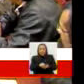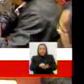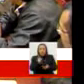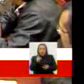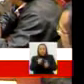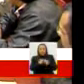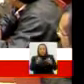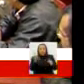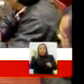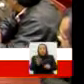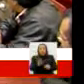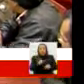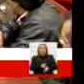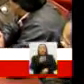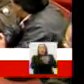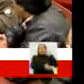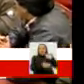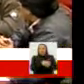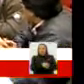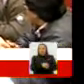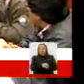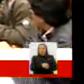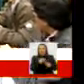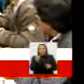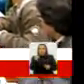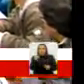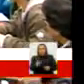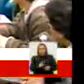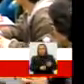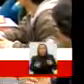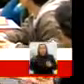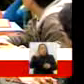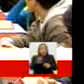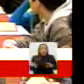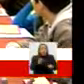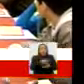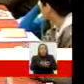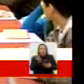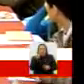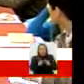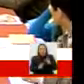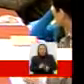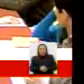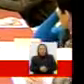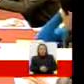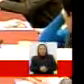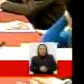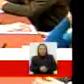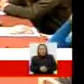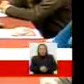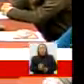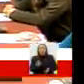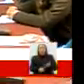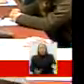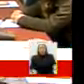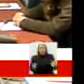trayectoria cívica anterior. Porque si es una persona que nunca ha hecho nada por la ciudadanía, a santo de que quiere ser